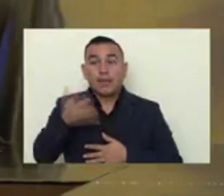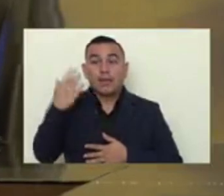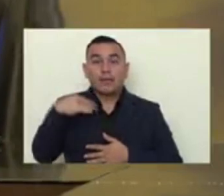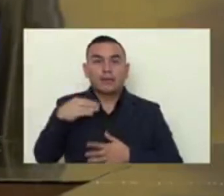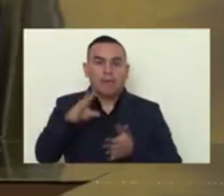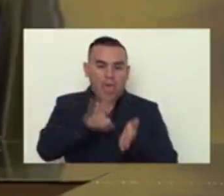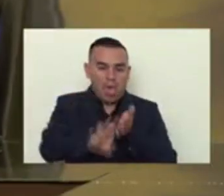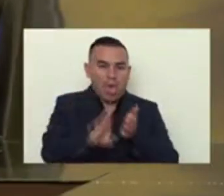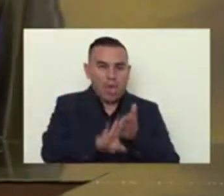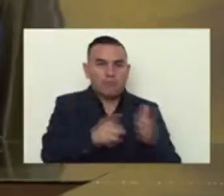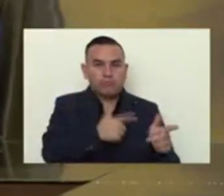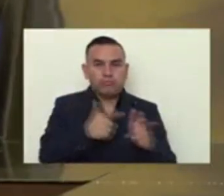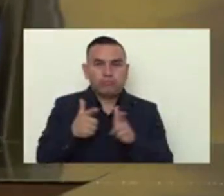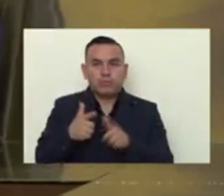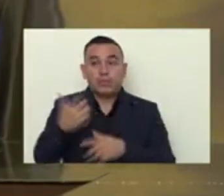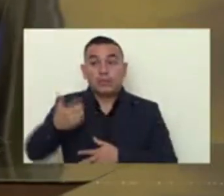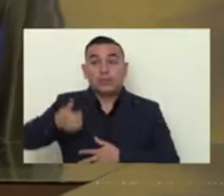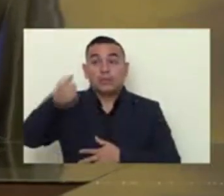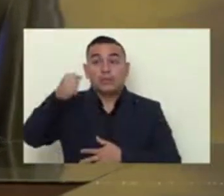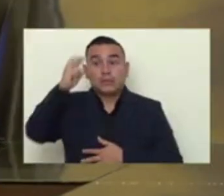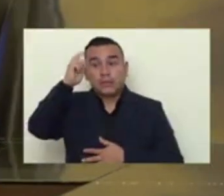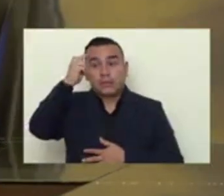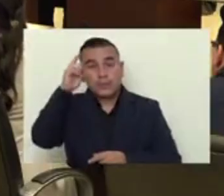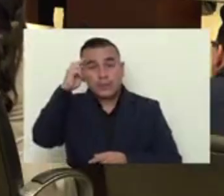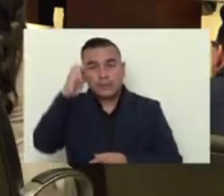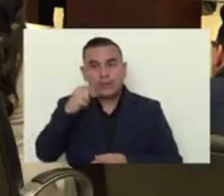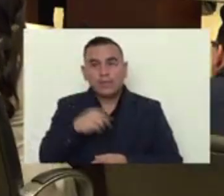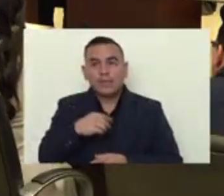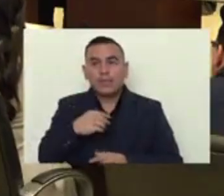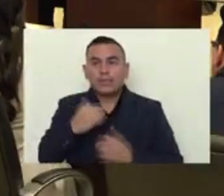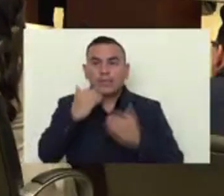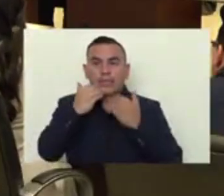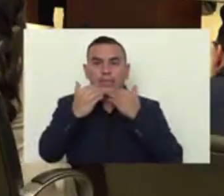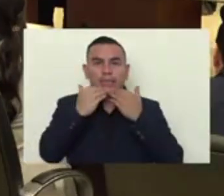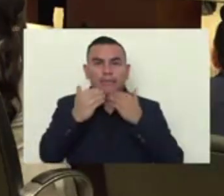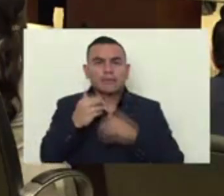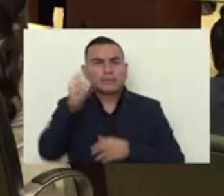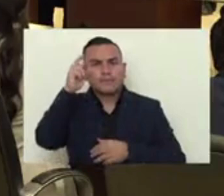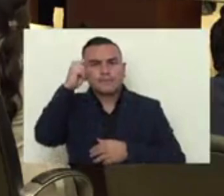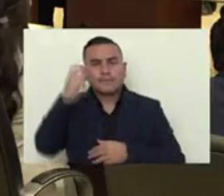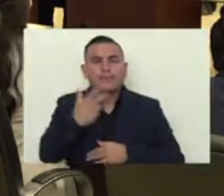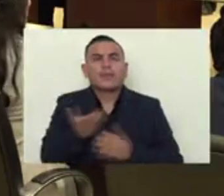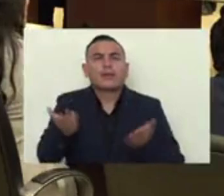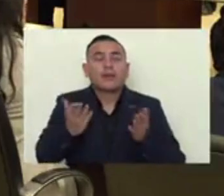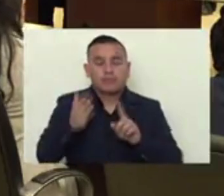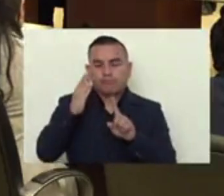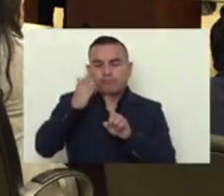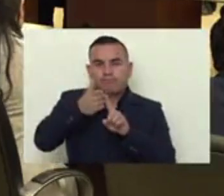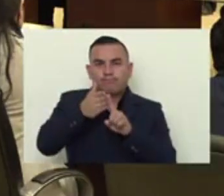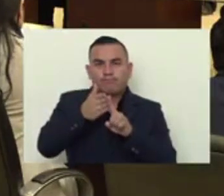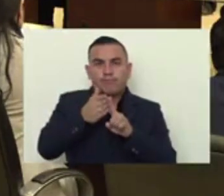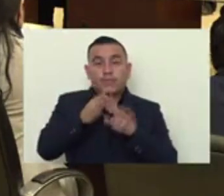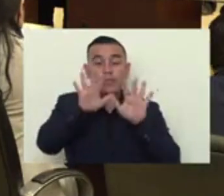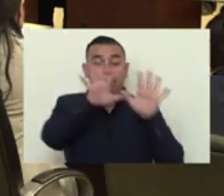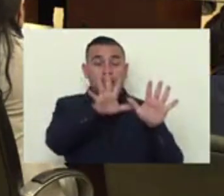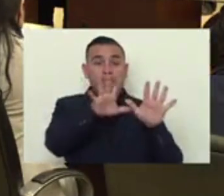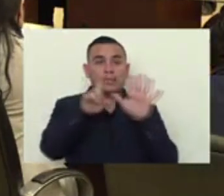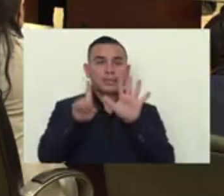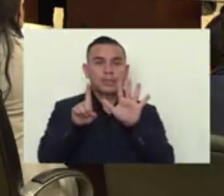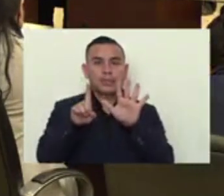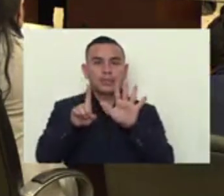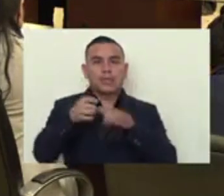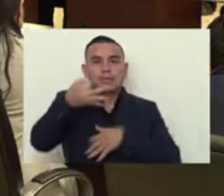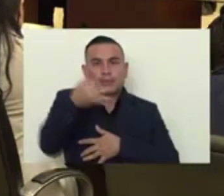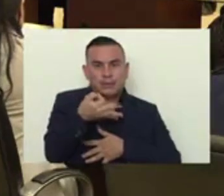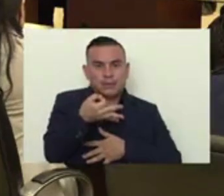aranceles por la importación de arroz, azúcar, aceite, cebollas, frijoles, harinas, algunas frutas y verduras y la autorización de importación para agilizar